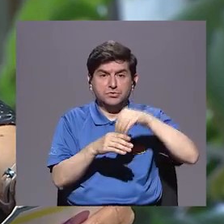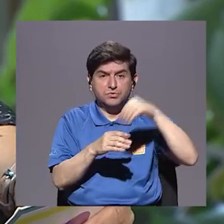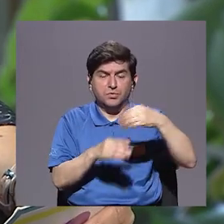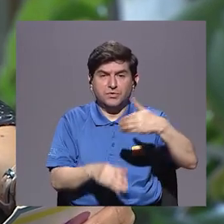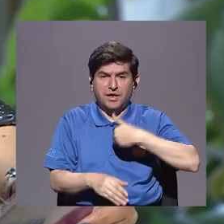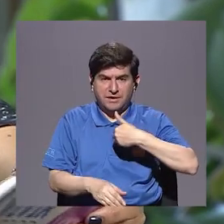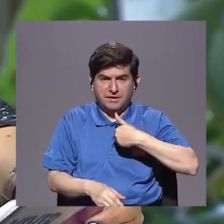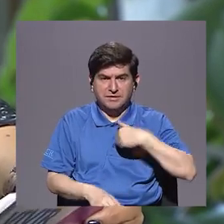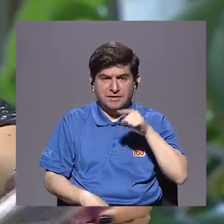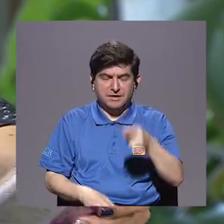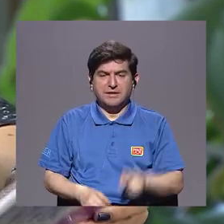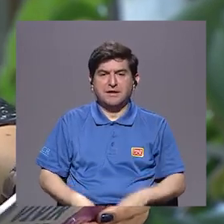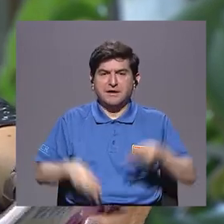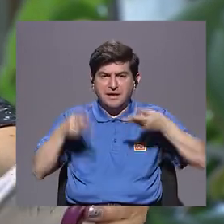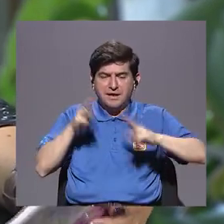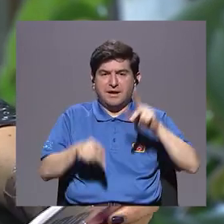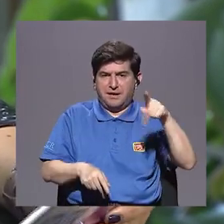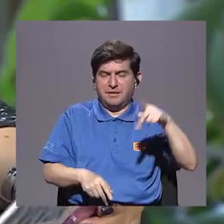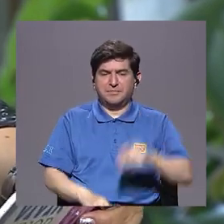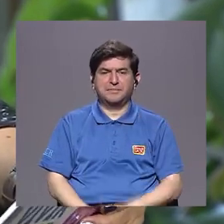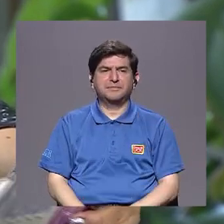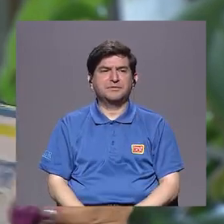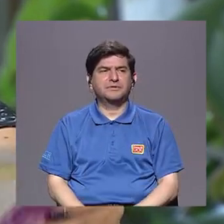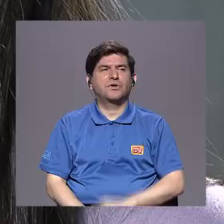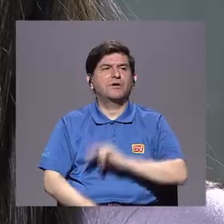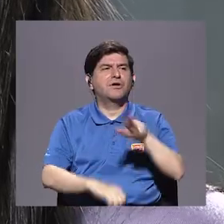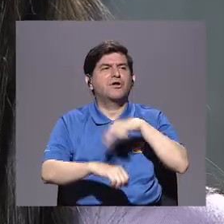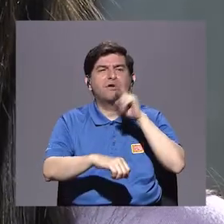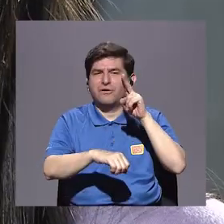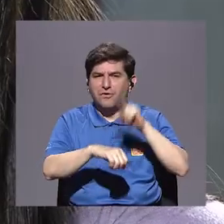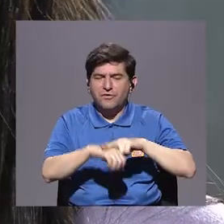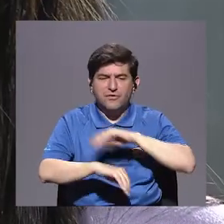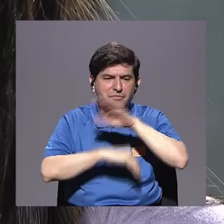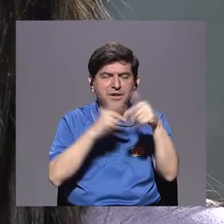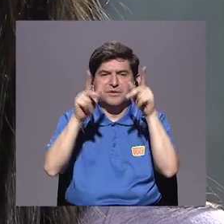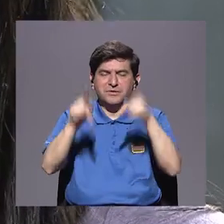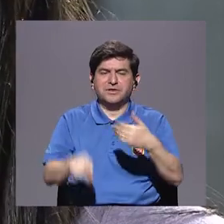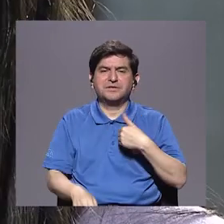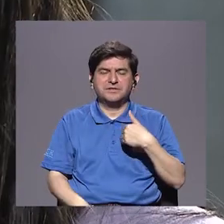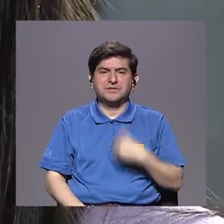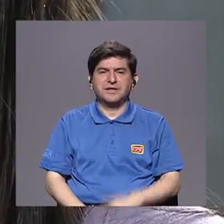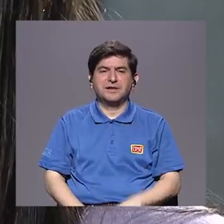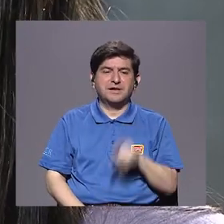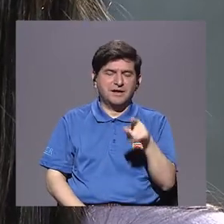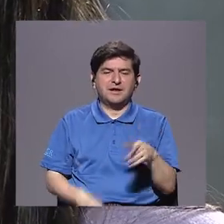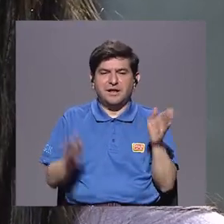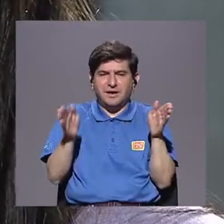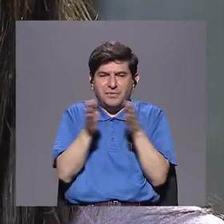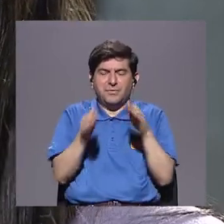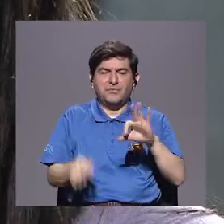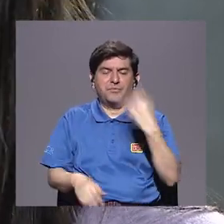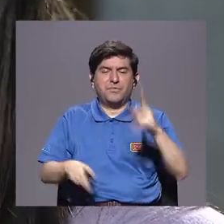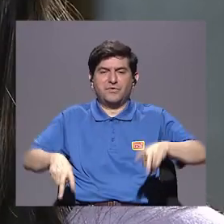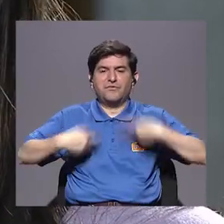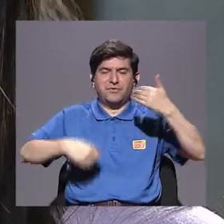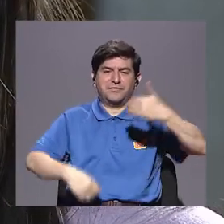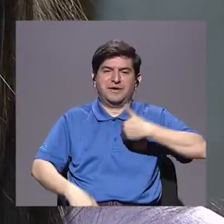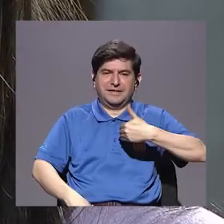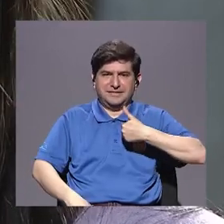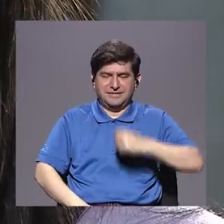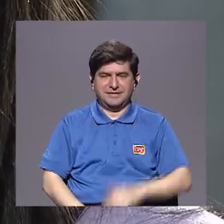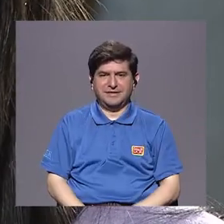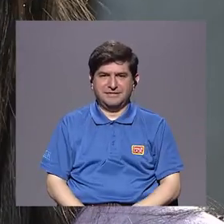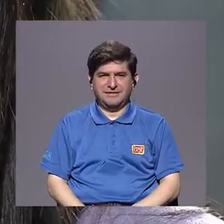los aportes que tiene el Pilates. Sí, lo común es que casi todo el mundo tiene acortamientos por el estilo de vida que